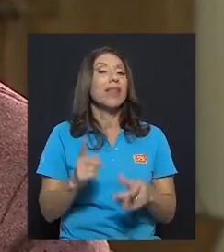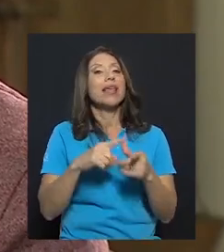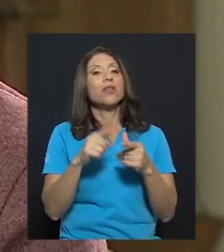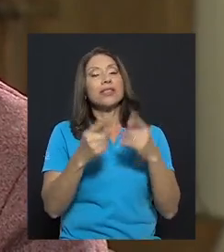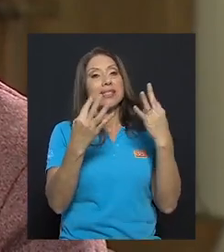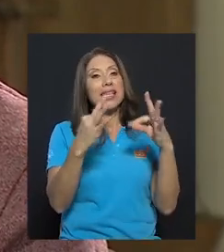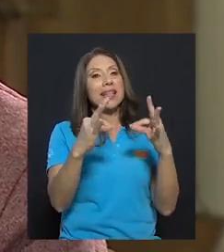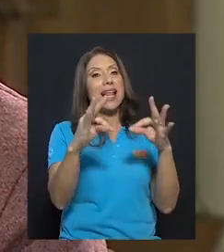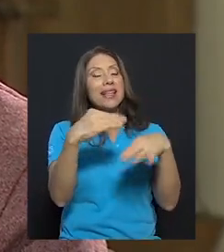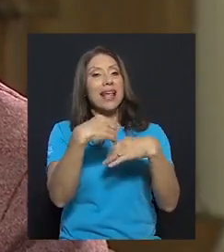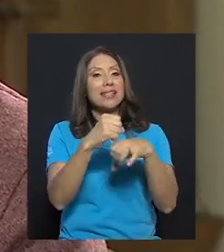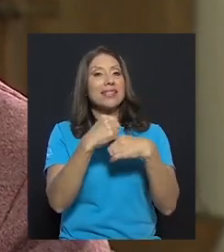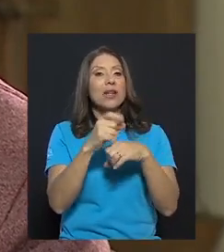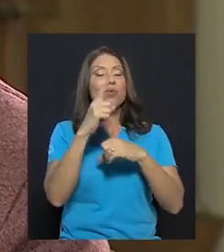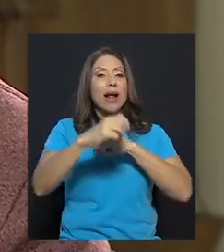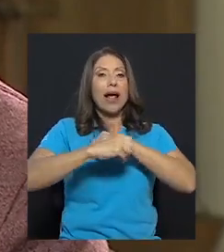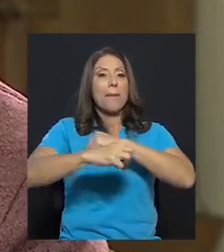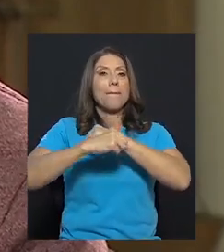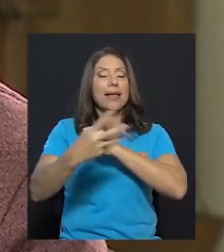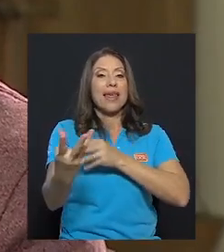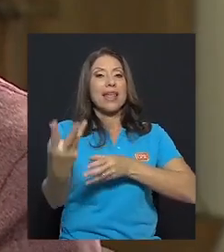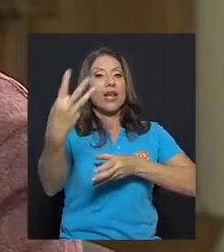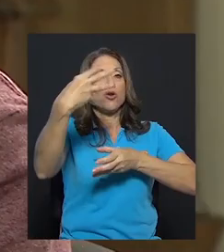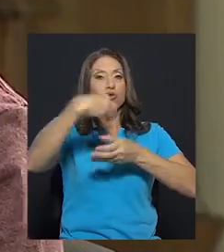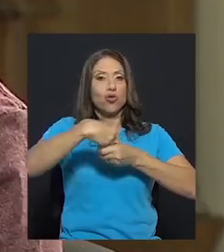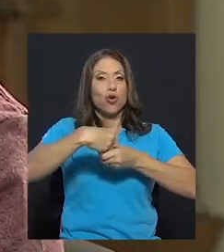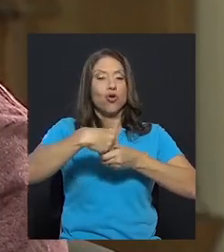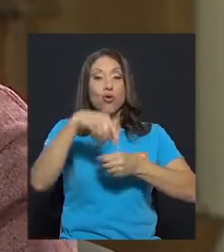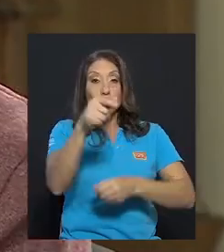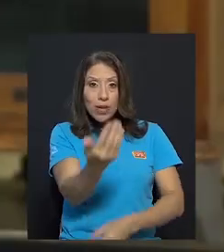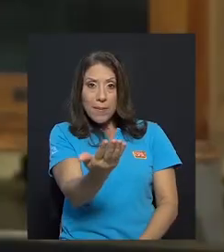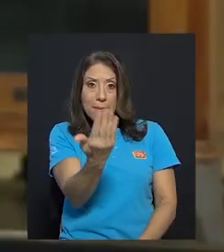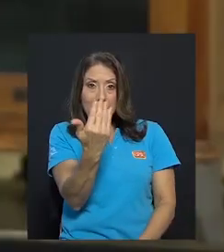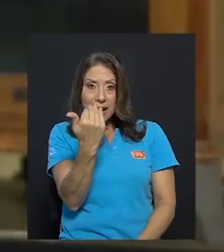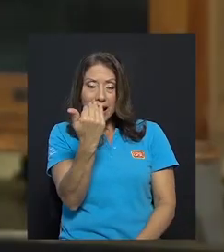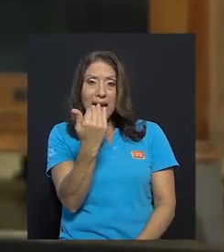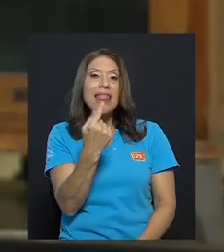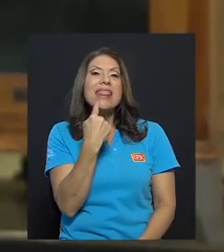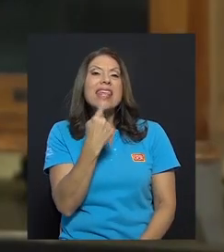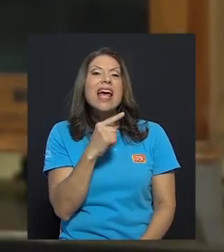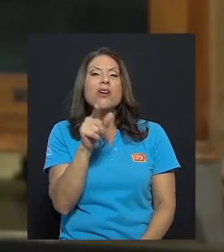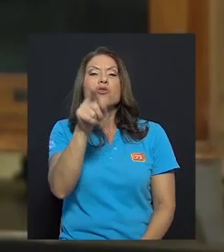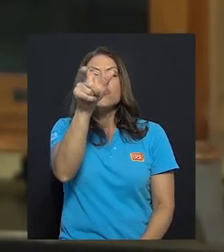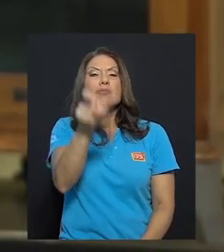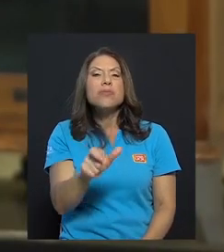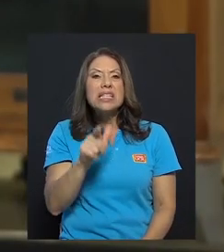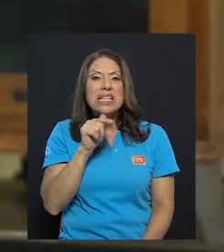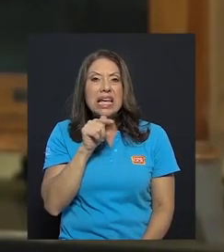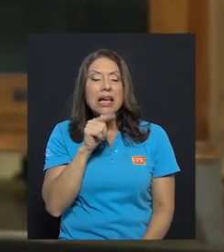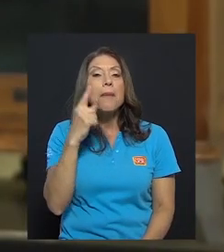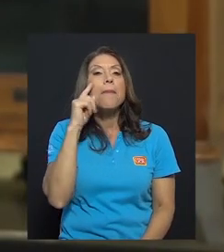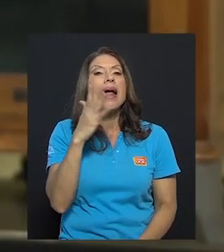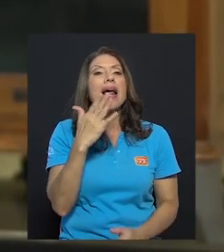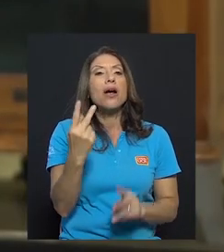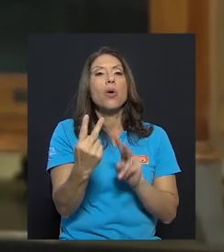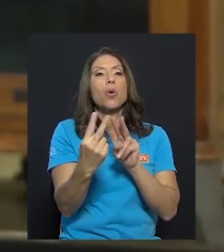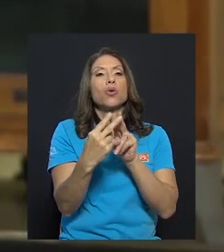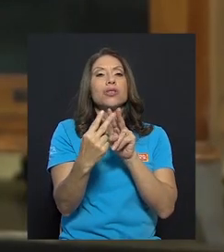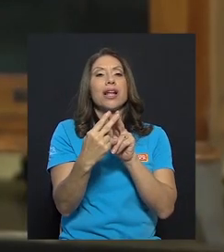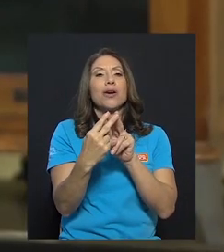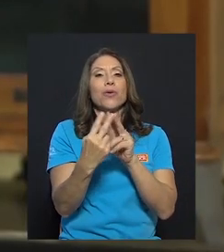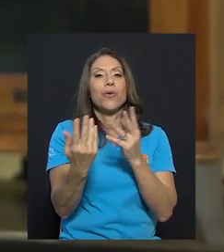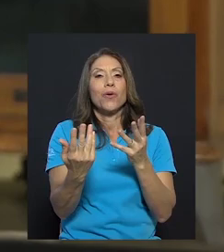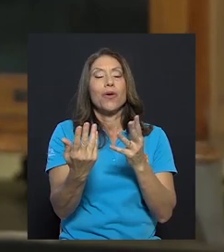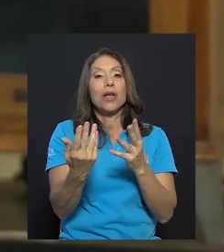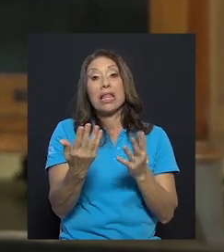en donde venga, coméntenos quién es usted para conocerlo. Más allá de incluirlo, es para conocerlo, porque tal vez esa persona